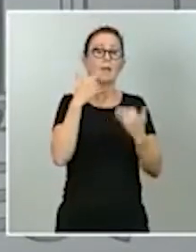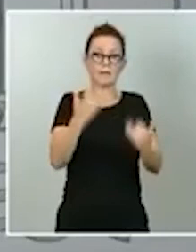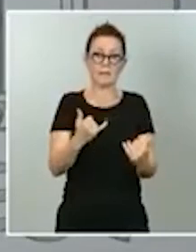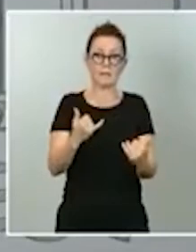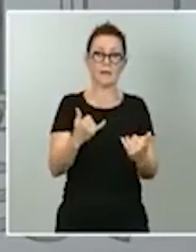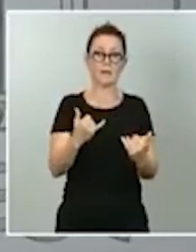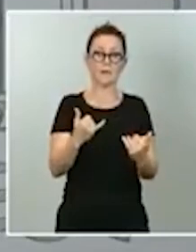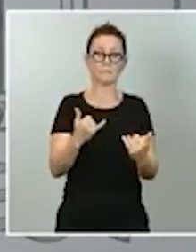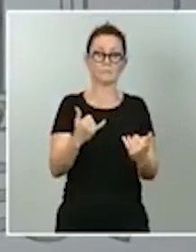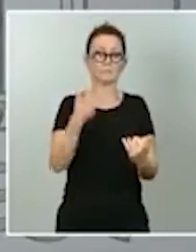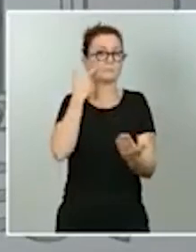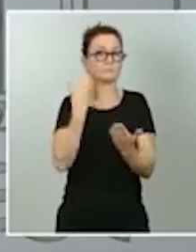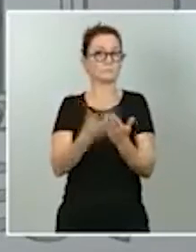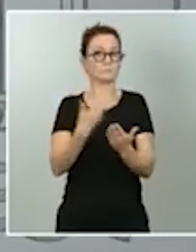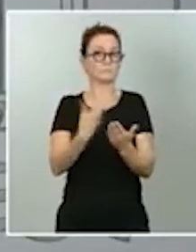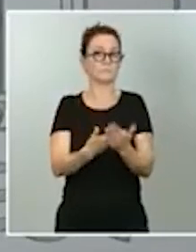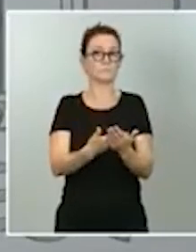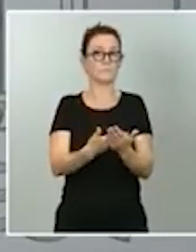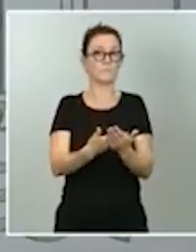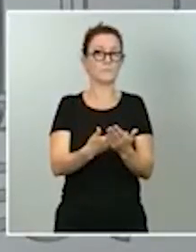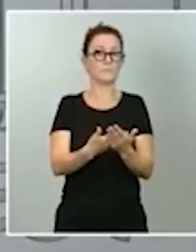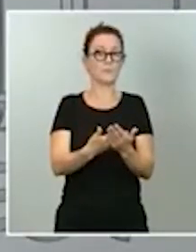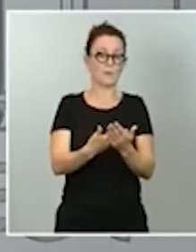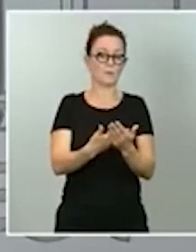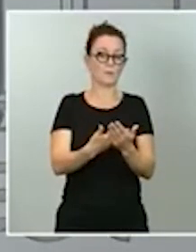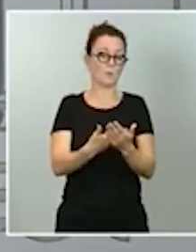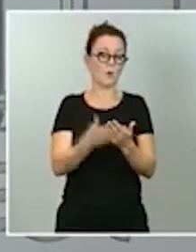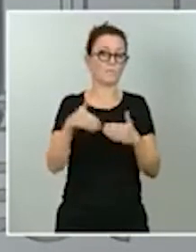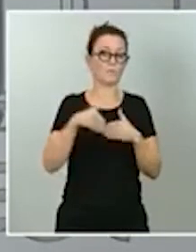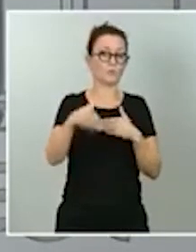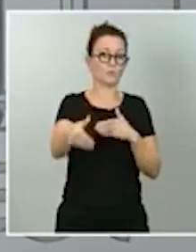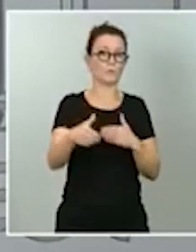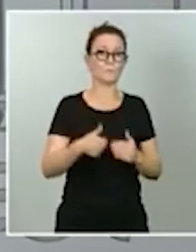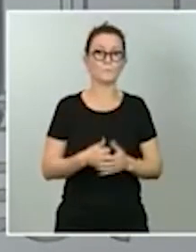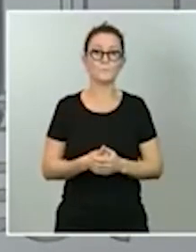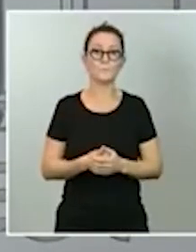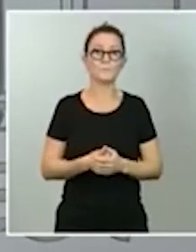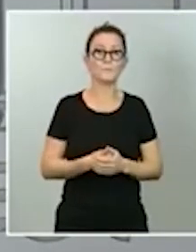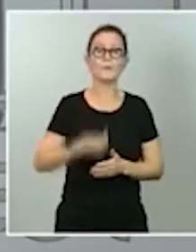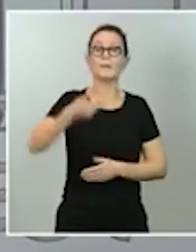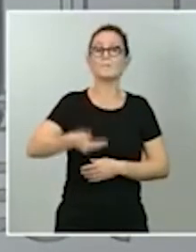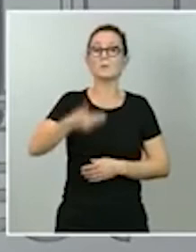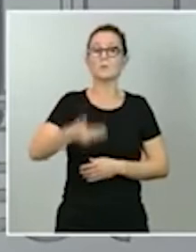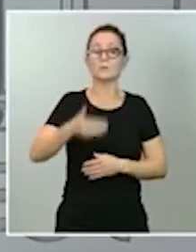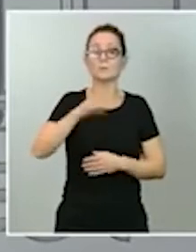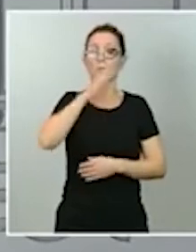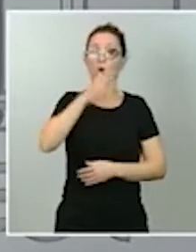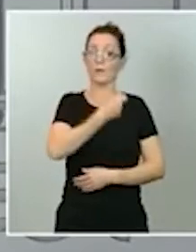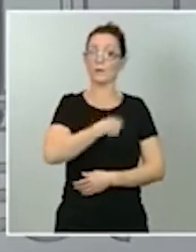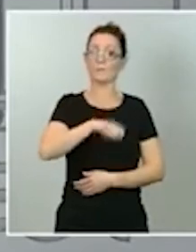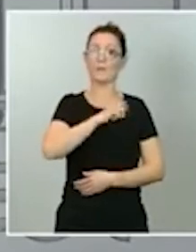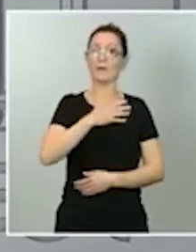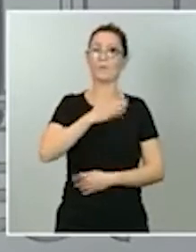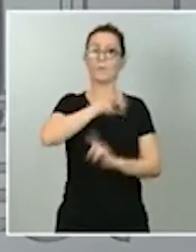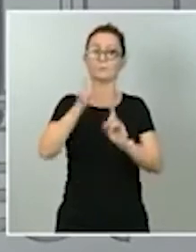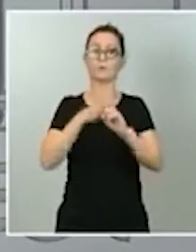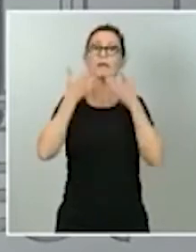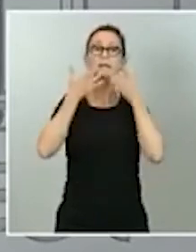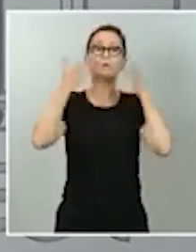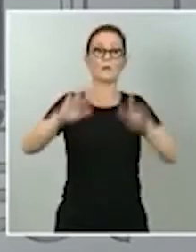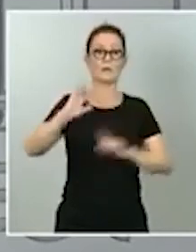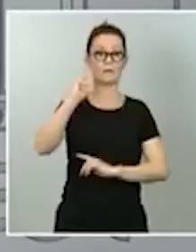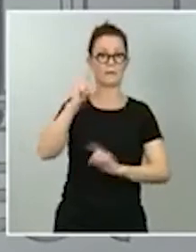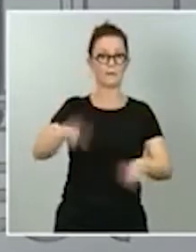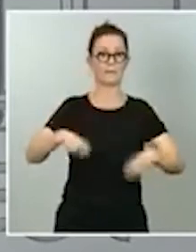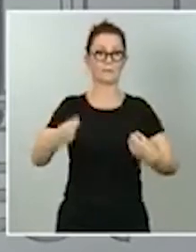una de las más importantes para el futuro va a ser clave para que españa pueda alcanzar la llamada neutralidad climática con la que